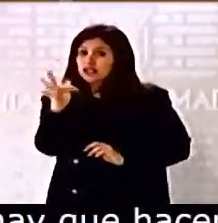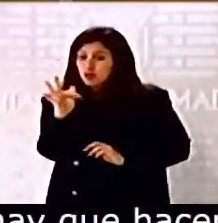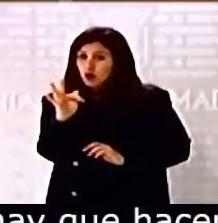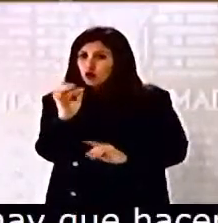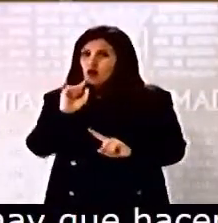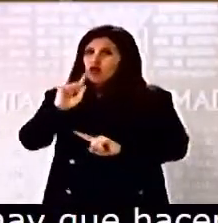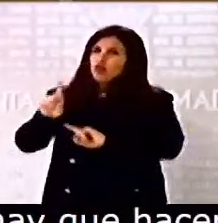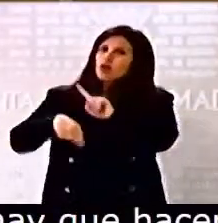se suele comprobar con una PCR.